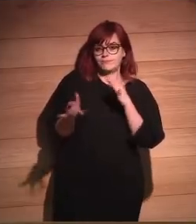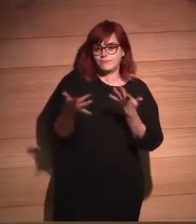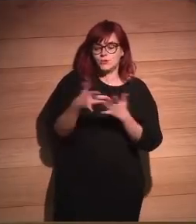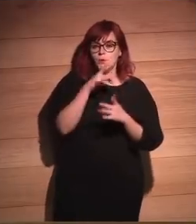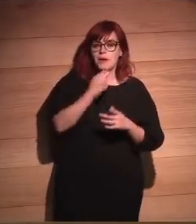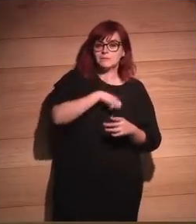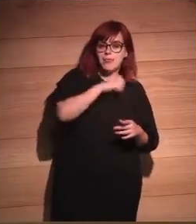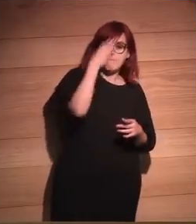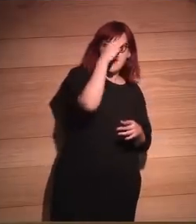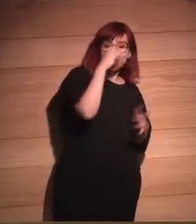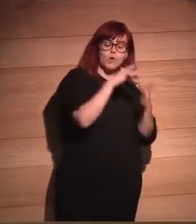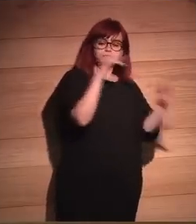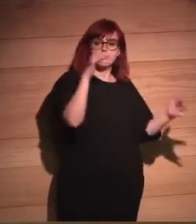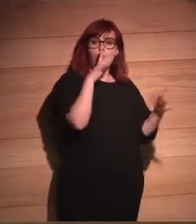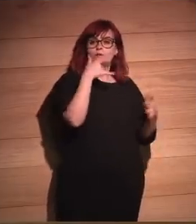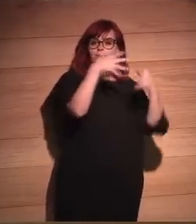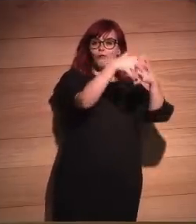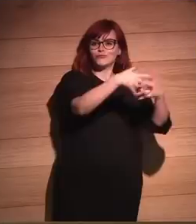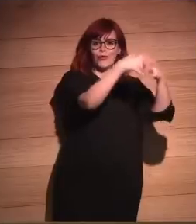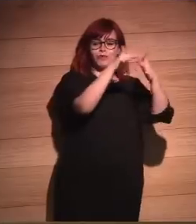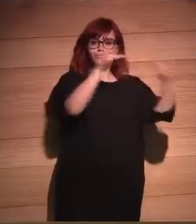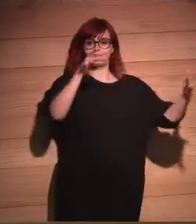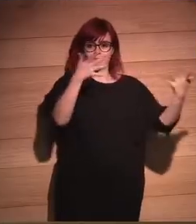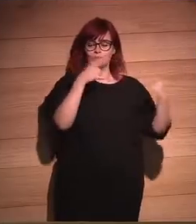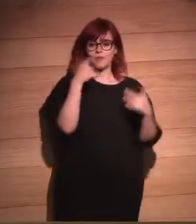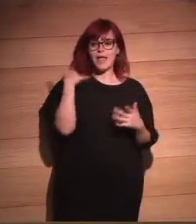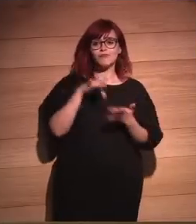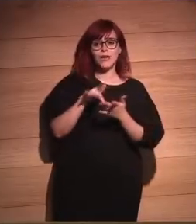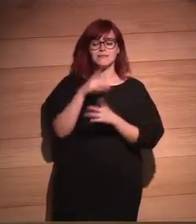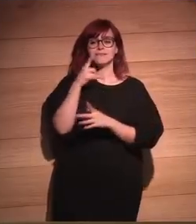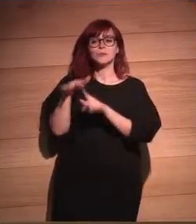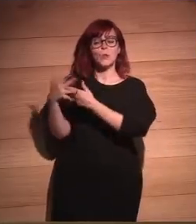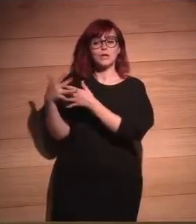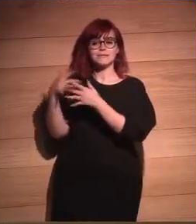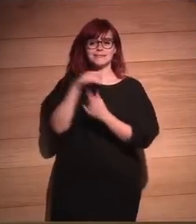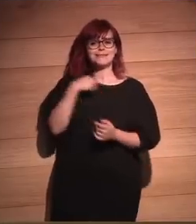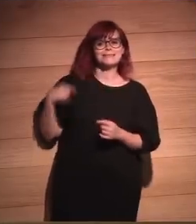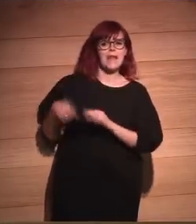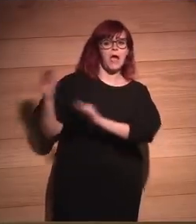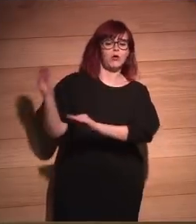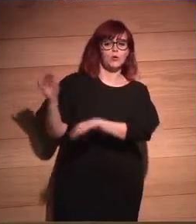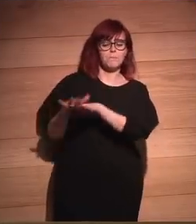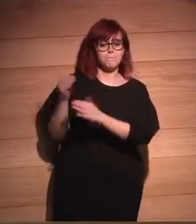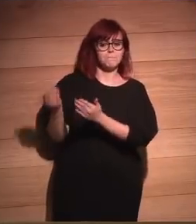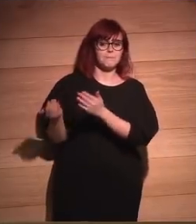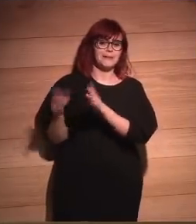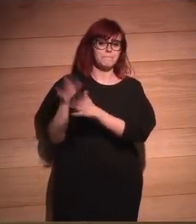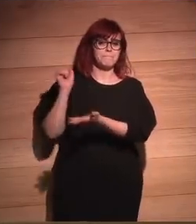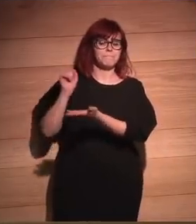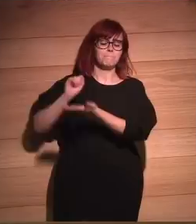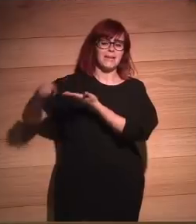desde España a México o a Estados Unidos o a cualquier otro sitio, que es un poco lo que ya pasa con China, ¿no? China tiene aplicaciones de